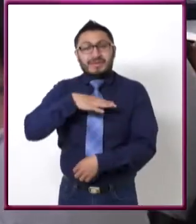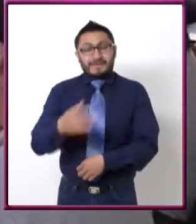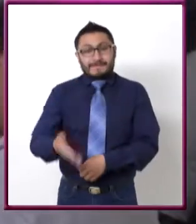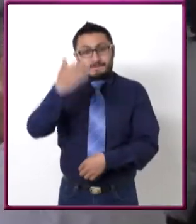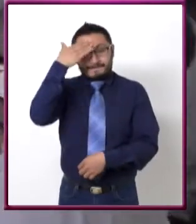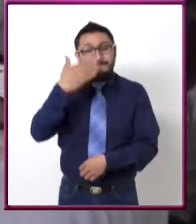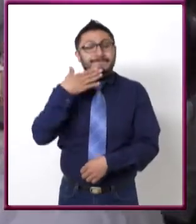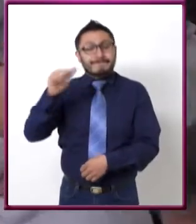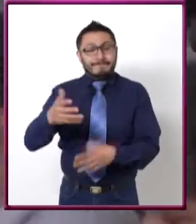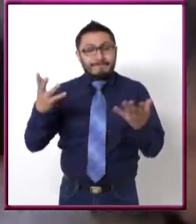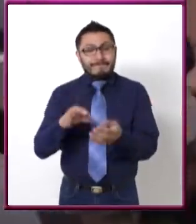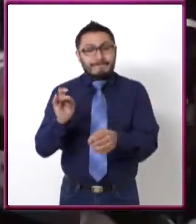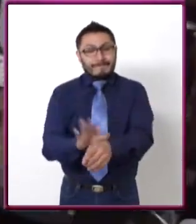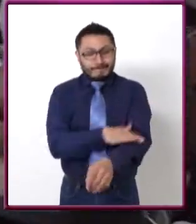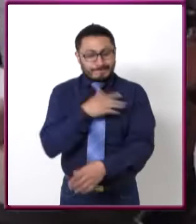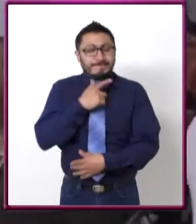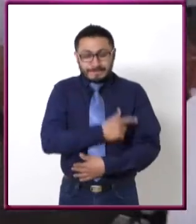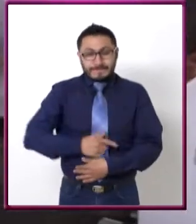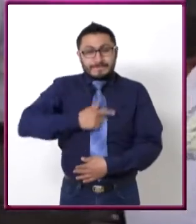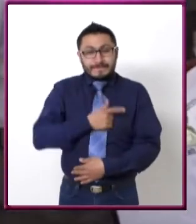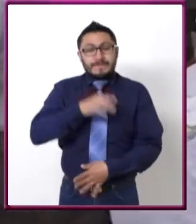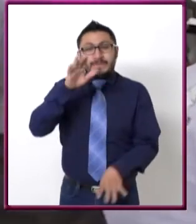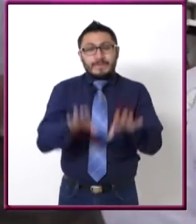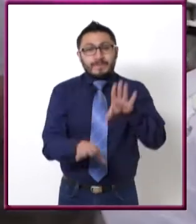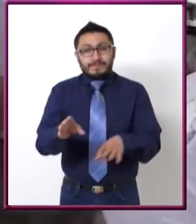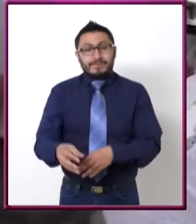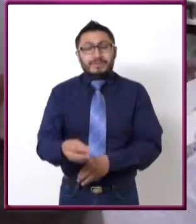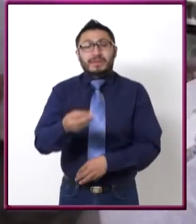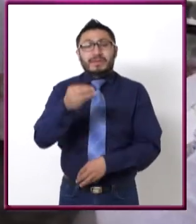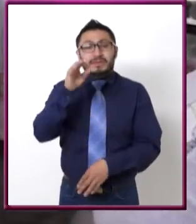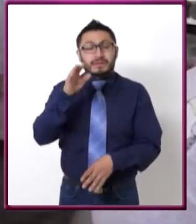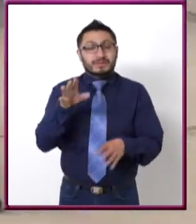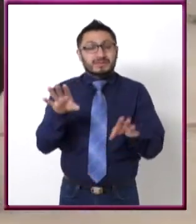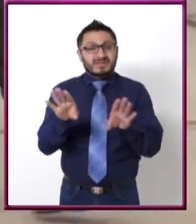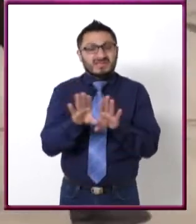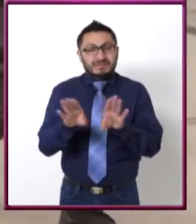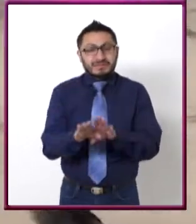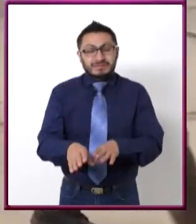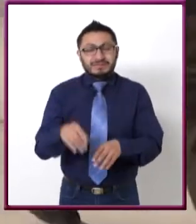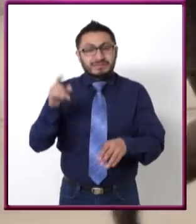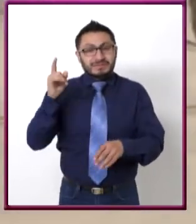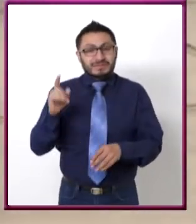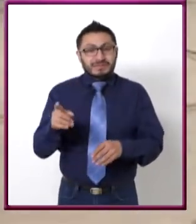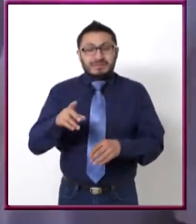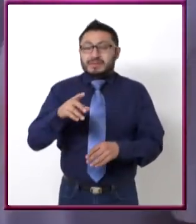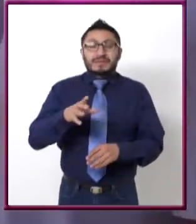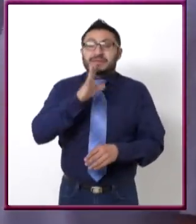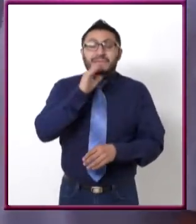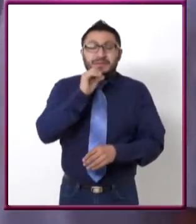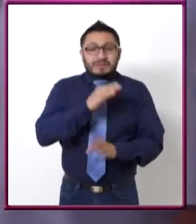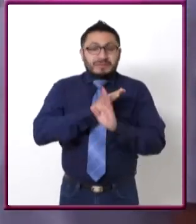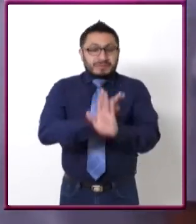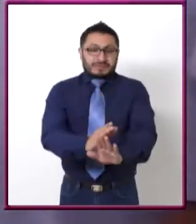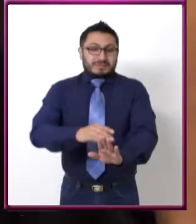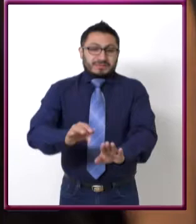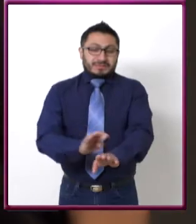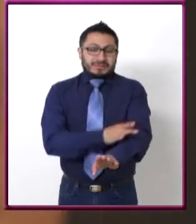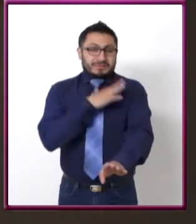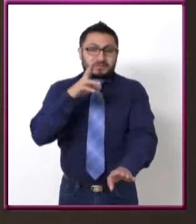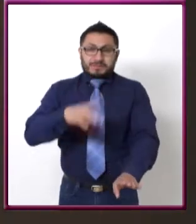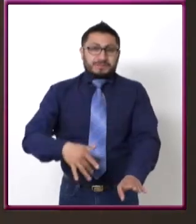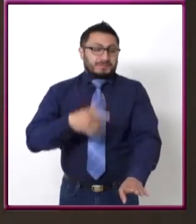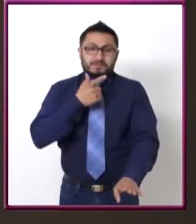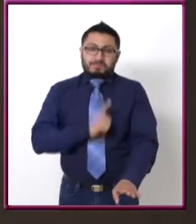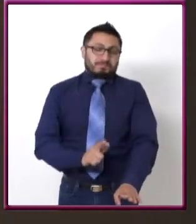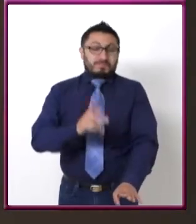descubrir que tenemos la capacidad de generar emociones agradables y que, aunque en ocasiones es inevitable sentir emociones desagradables, en